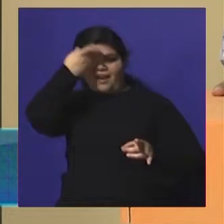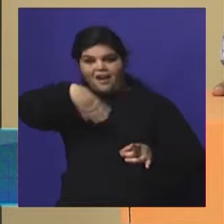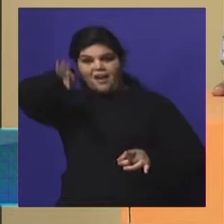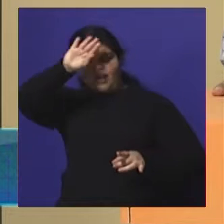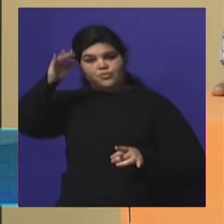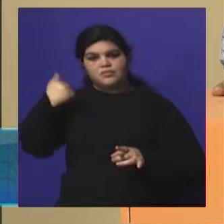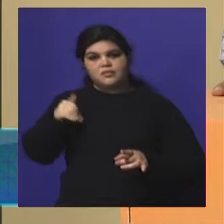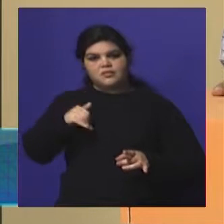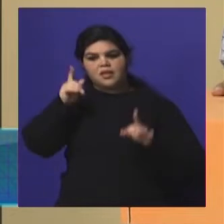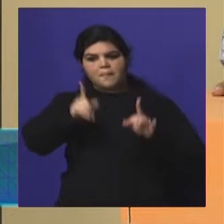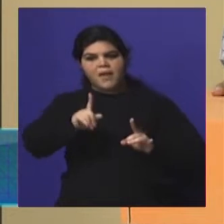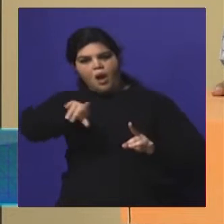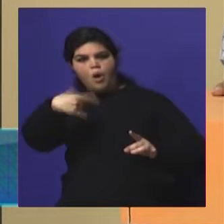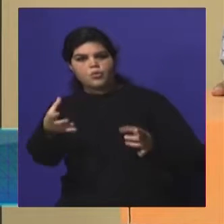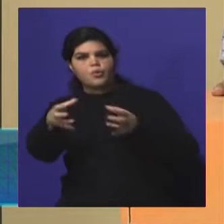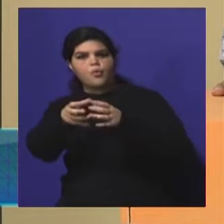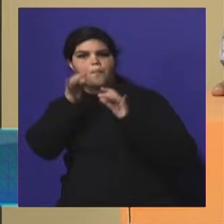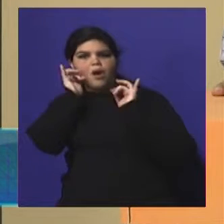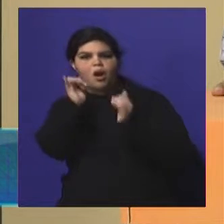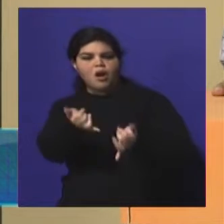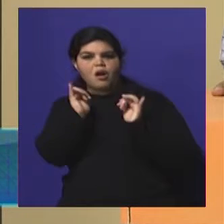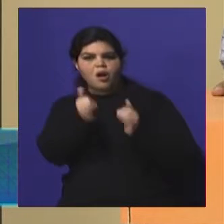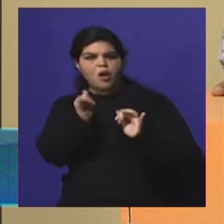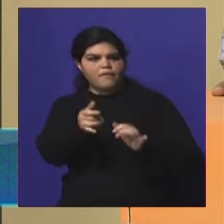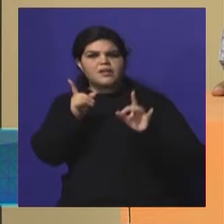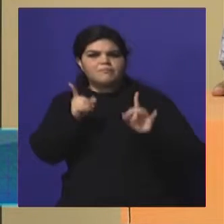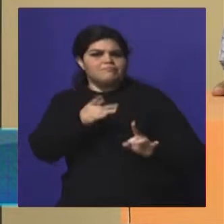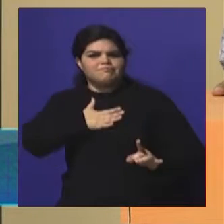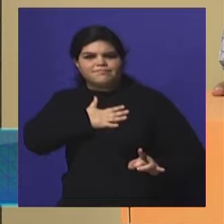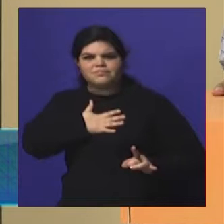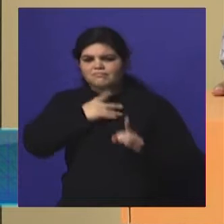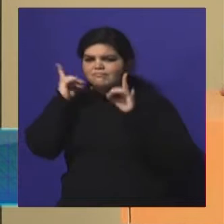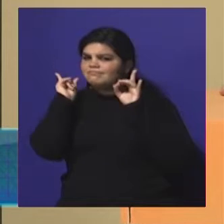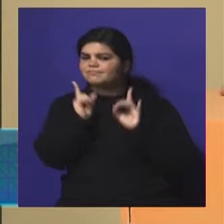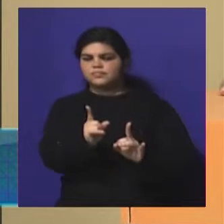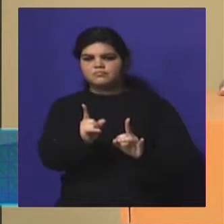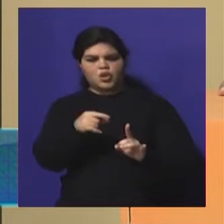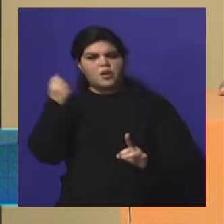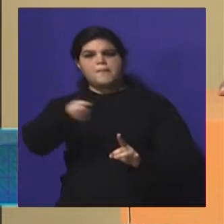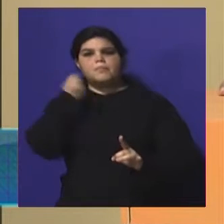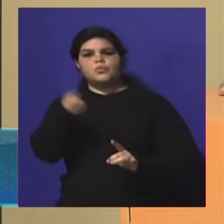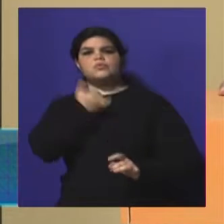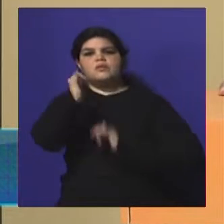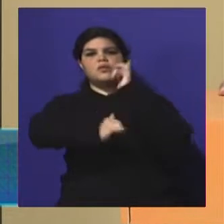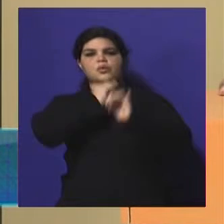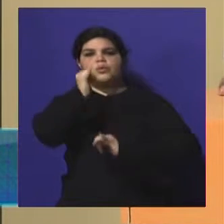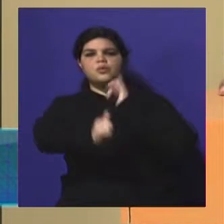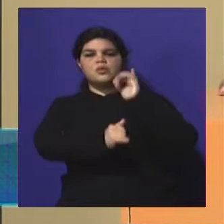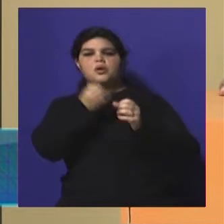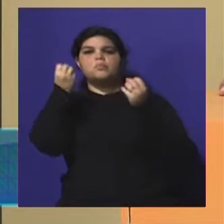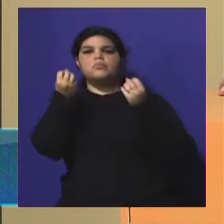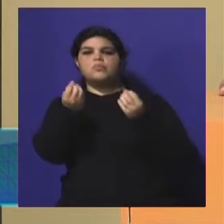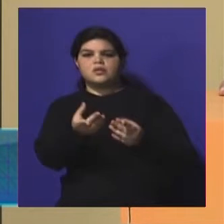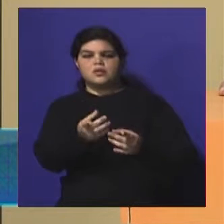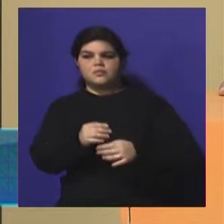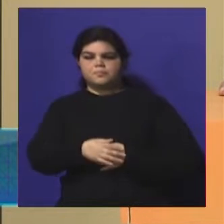otras generaciones mucho más jóvenes, compartiendo el mismo sentimiento. Eso lo voy a rescatar porque creo que no se hizo presente